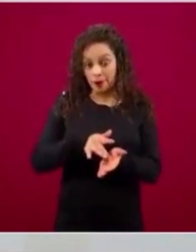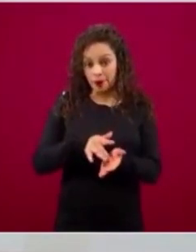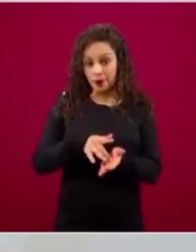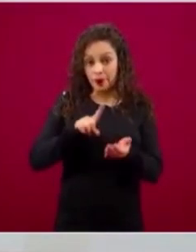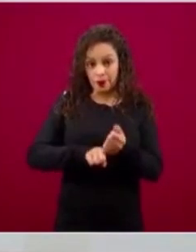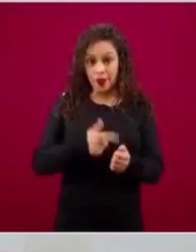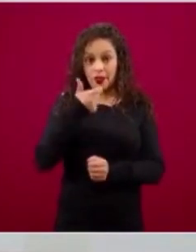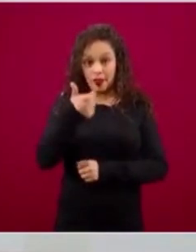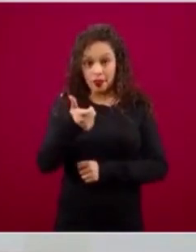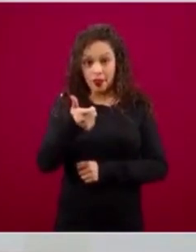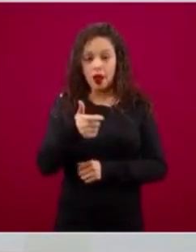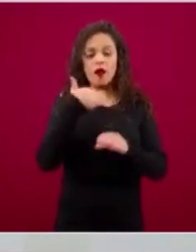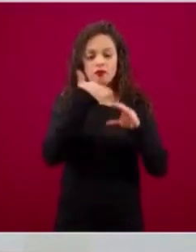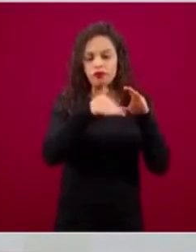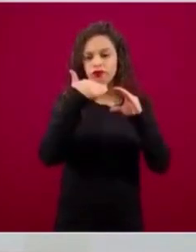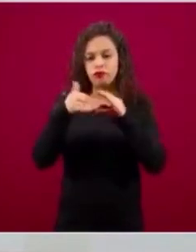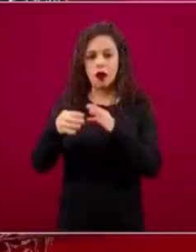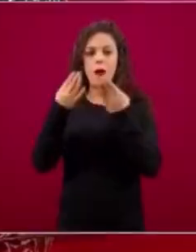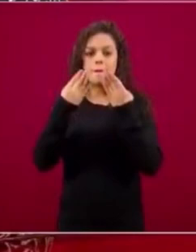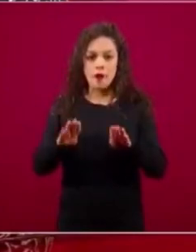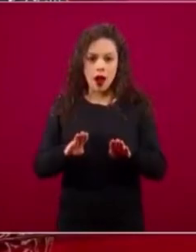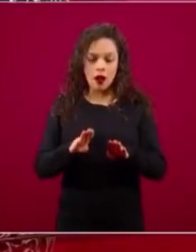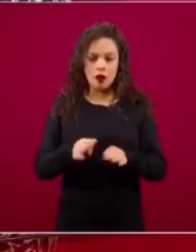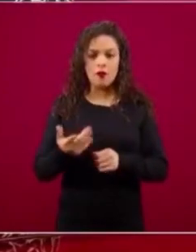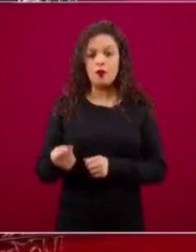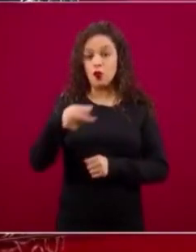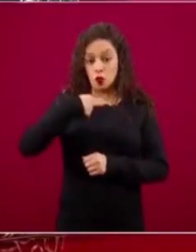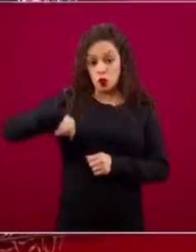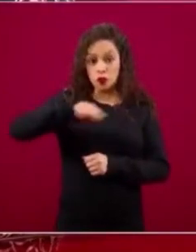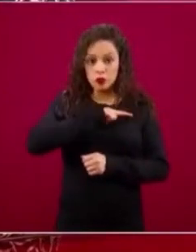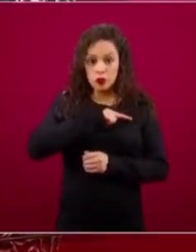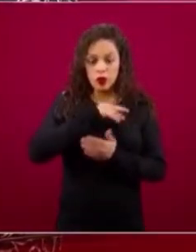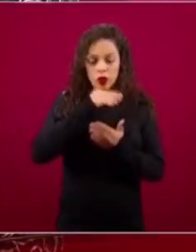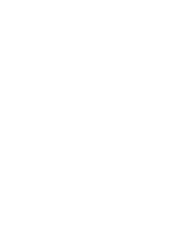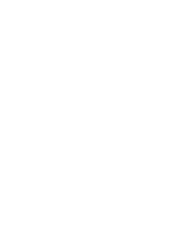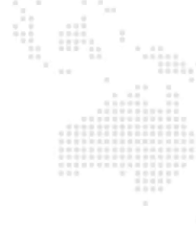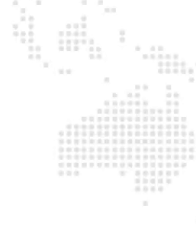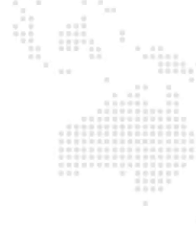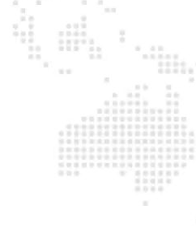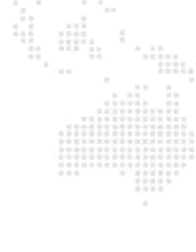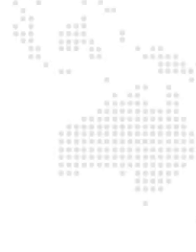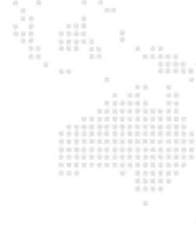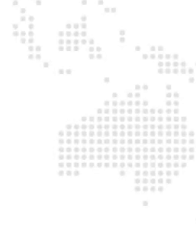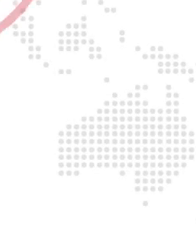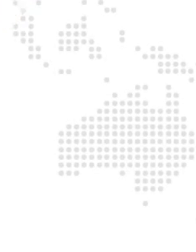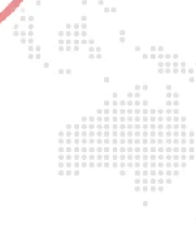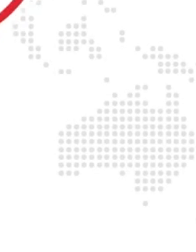sucursales bancarias conforme vayamos nosotros programando esa asistencia.